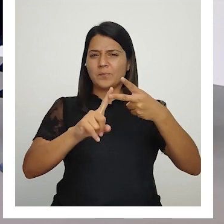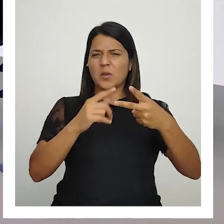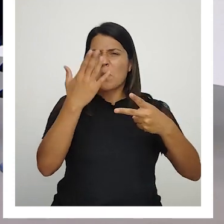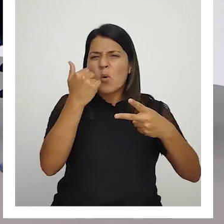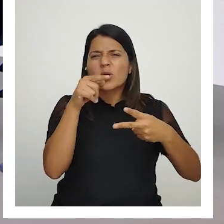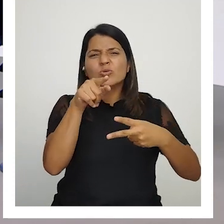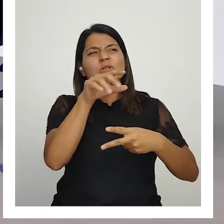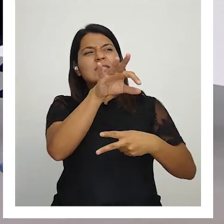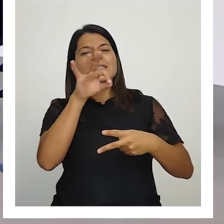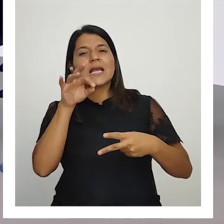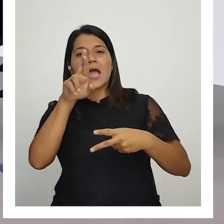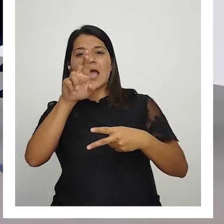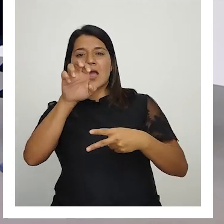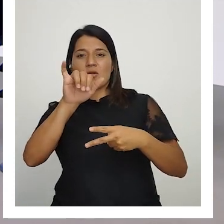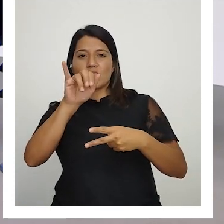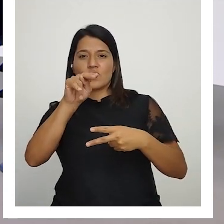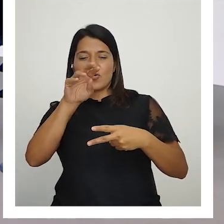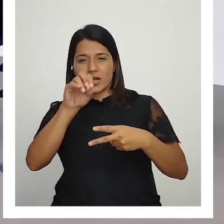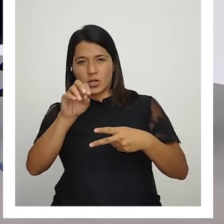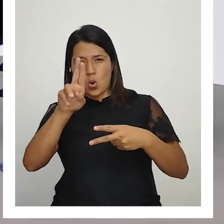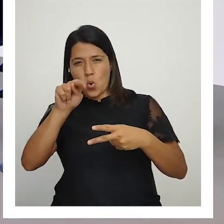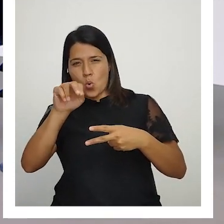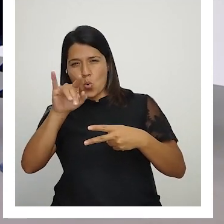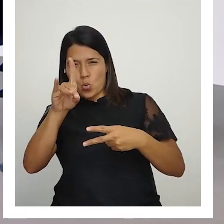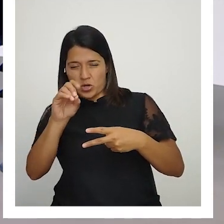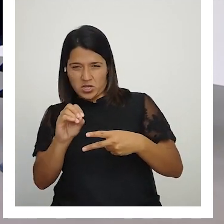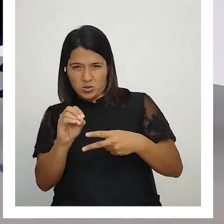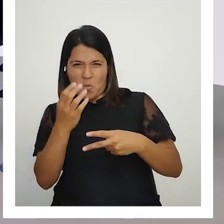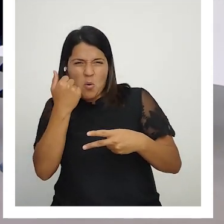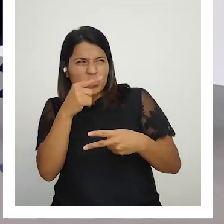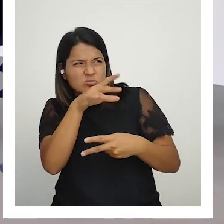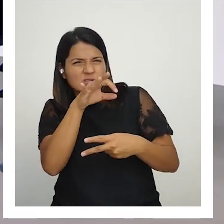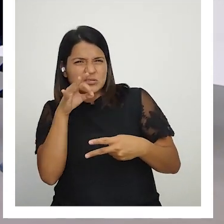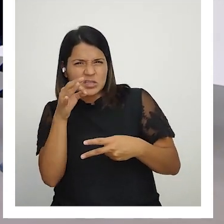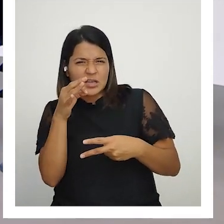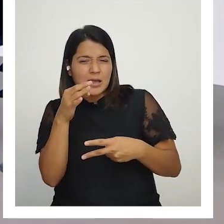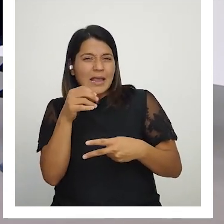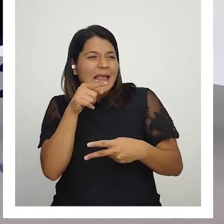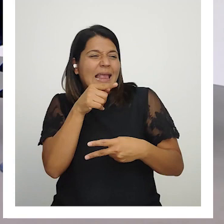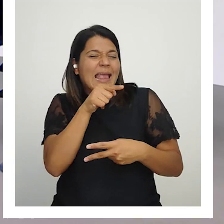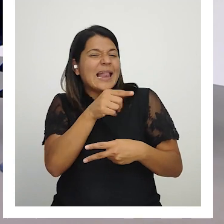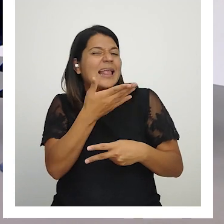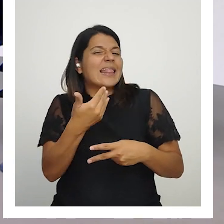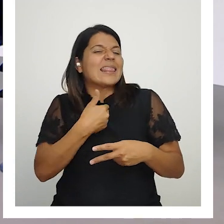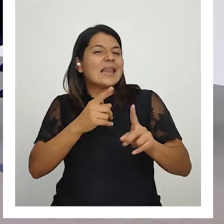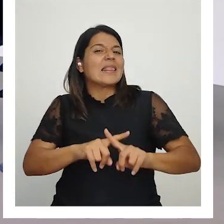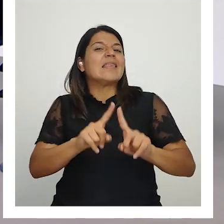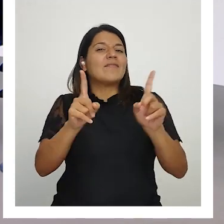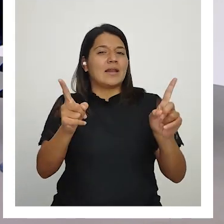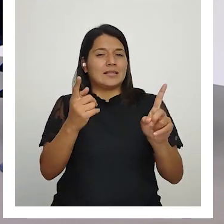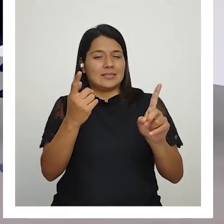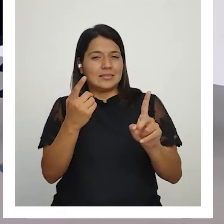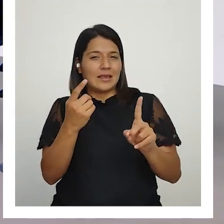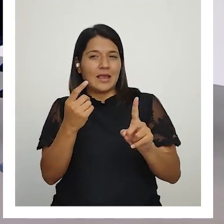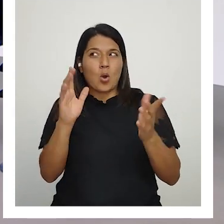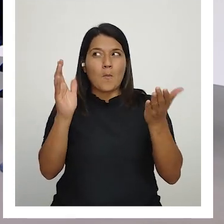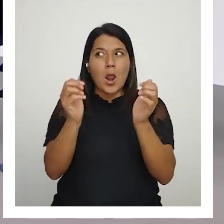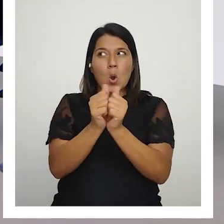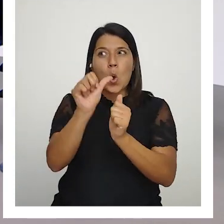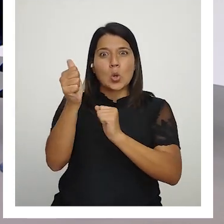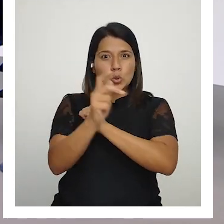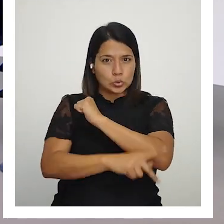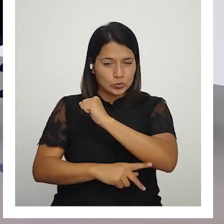que no existe en ningún otro lugar del mundo o cuáles son las particularidades por las cuales están aplicando a esos 3 programas de